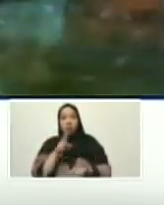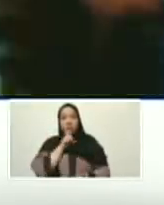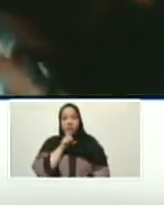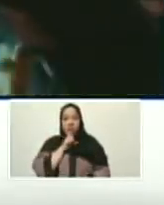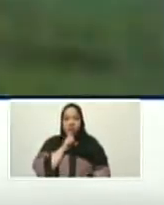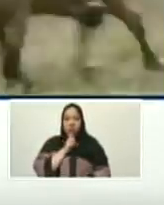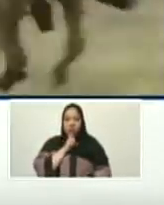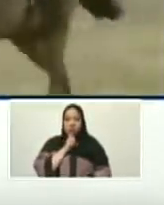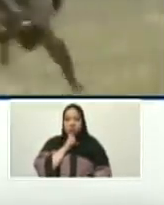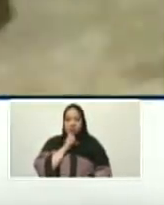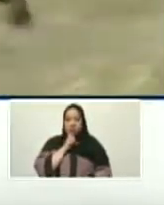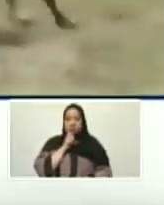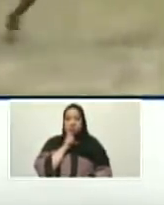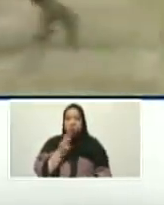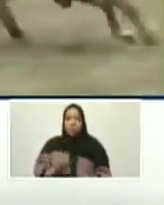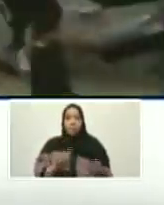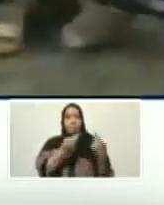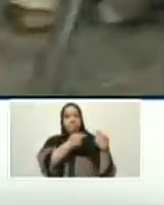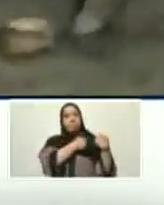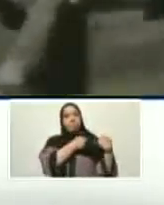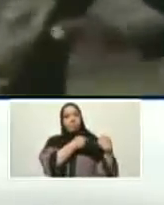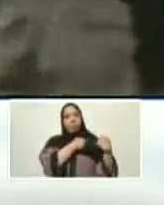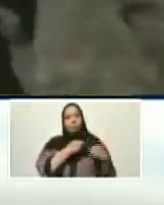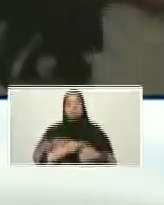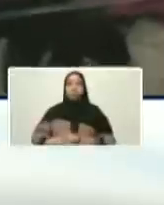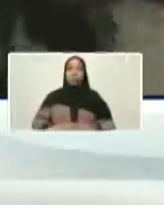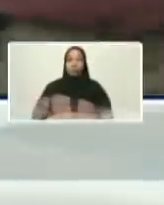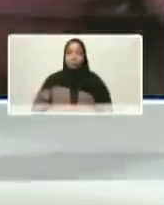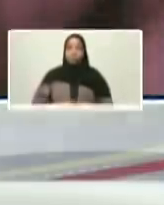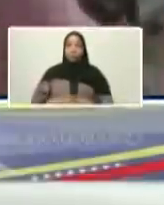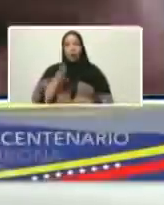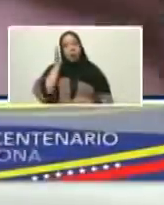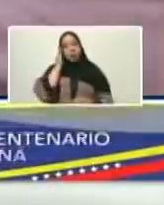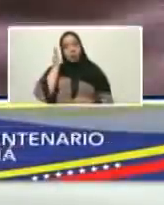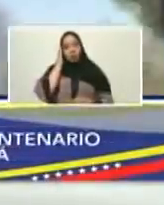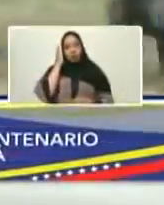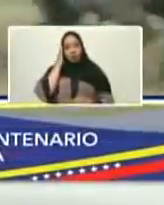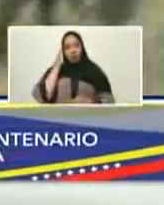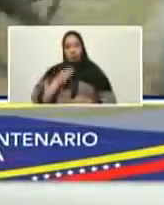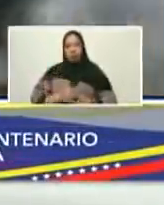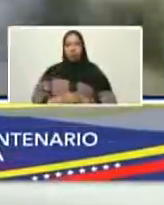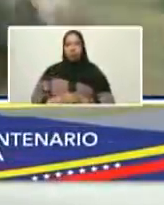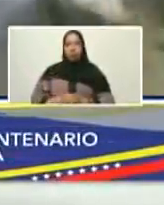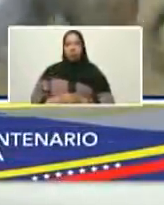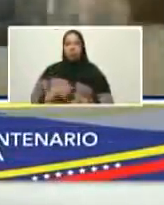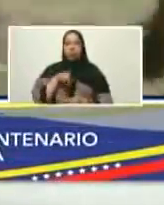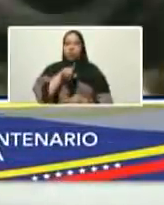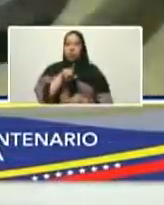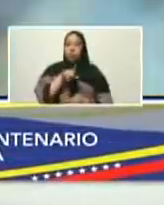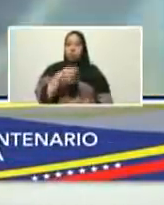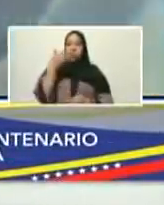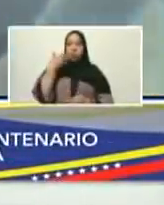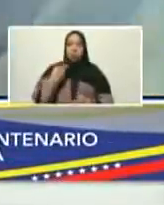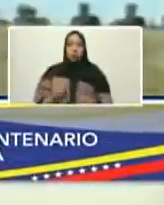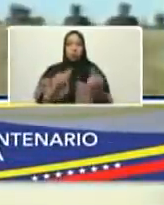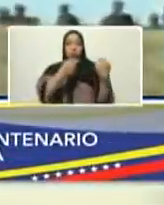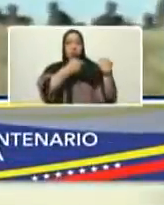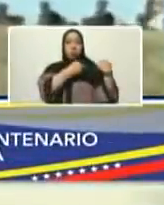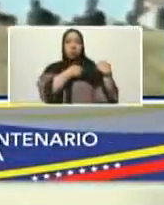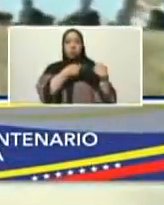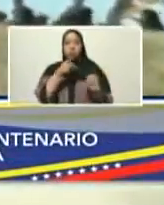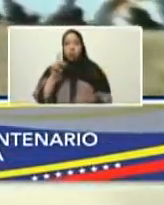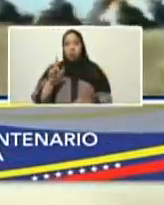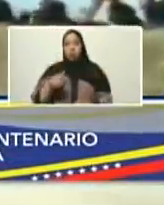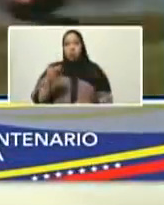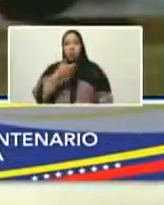General en Jefe Vladimir Padrino López, sabe usted como General en Jefe, usted como Almirante en